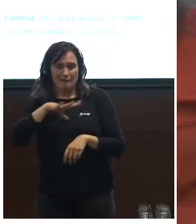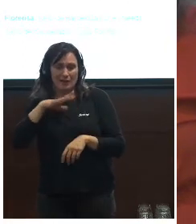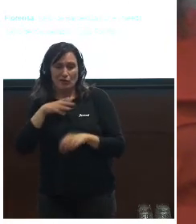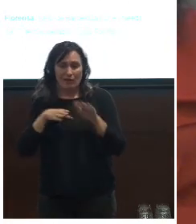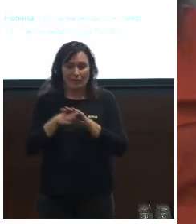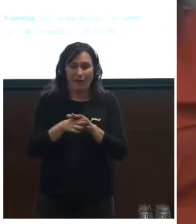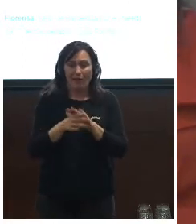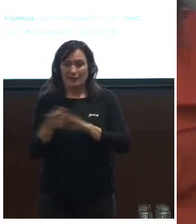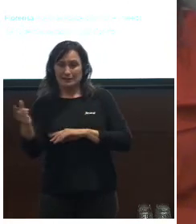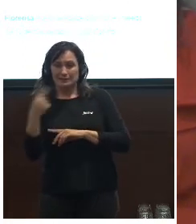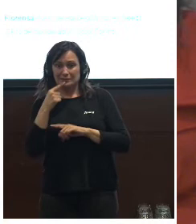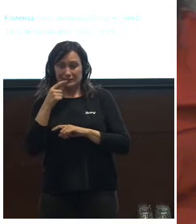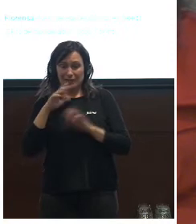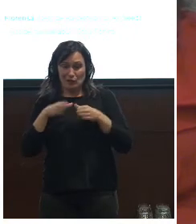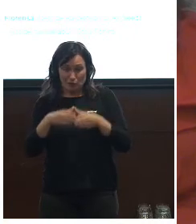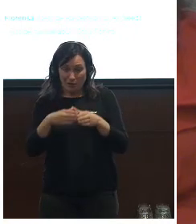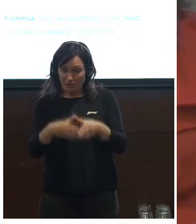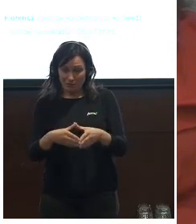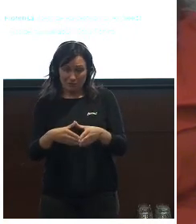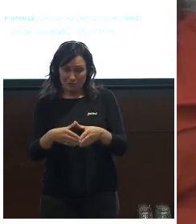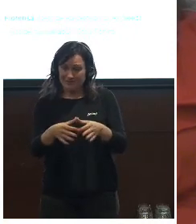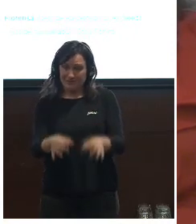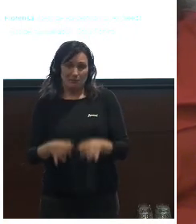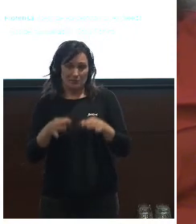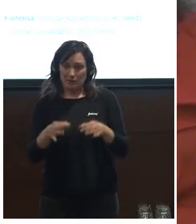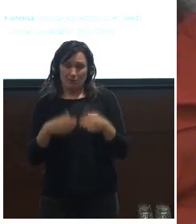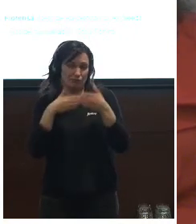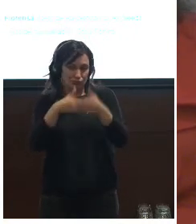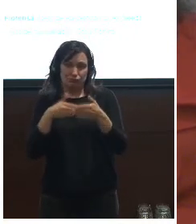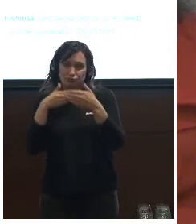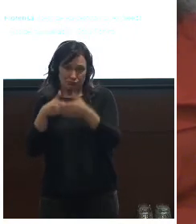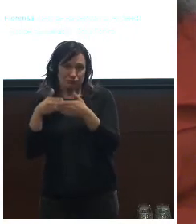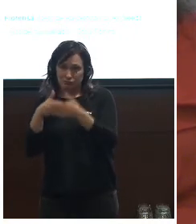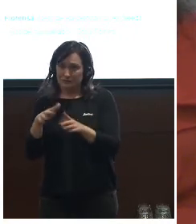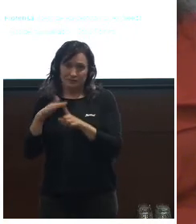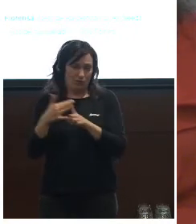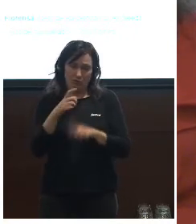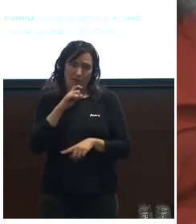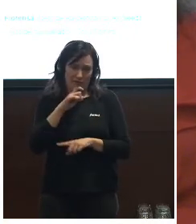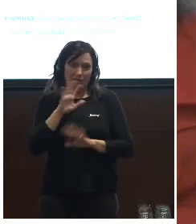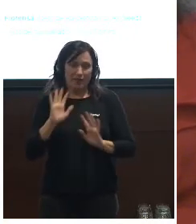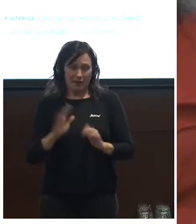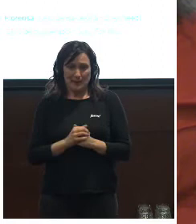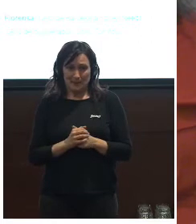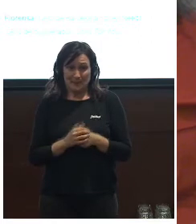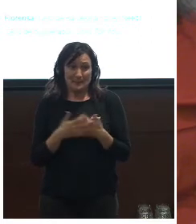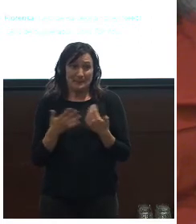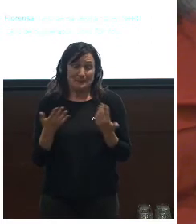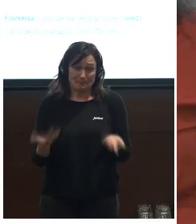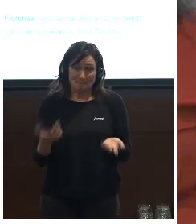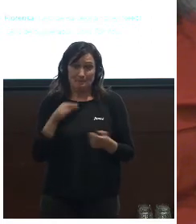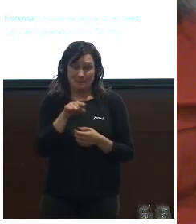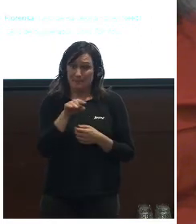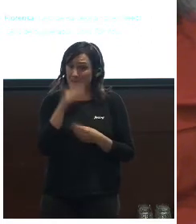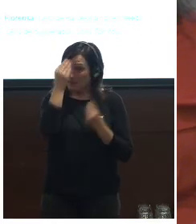y salida de los barcos, te encuentras con situaciones complicadas. Yo creo que esto es